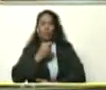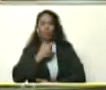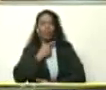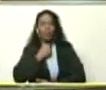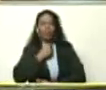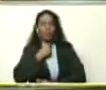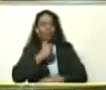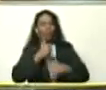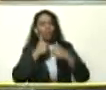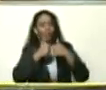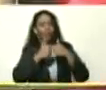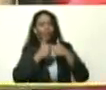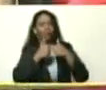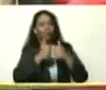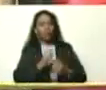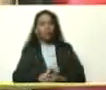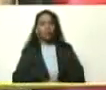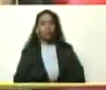pues,